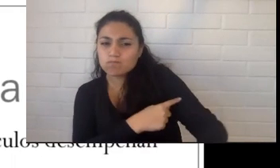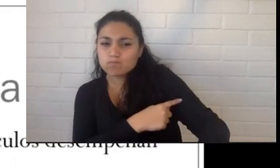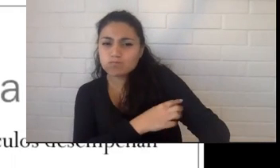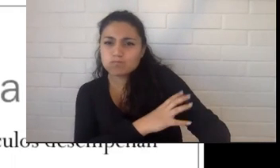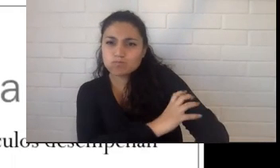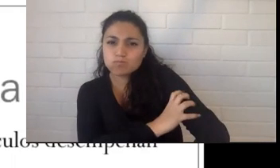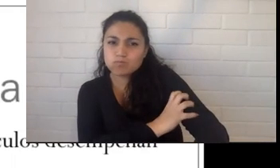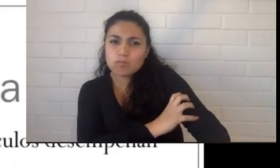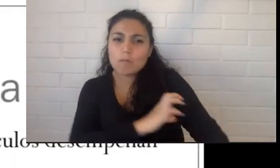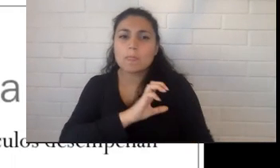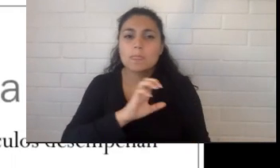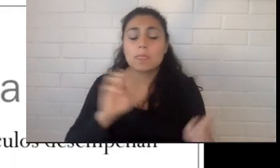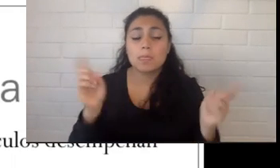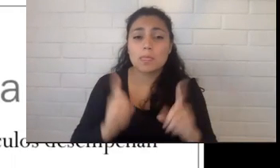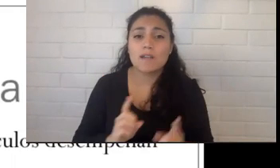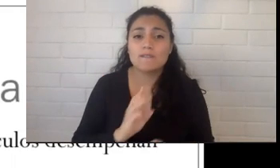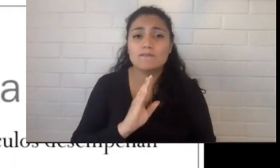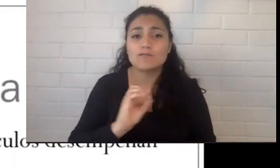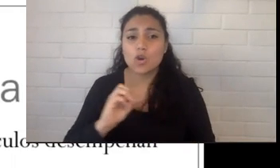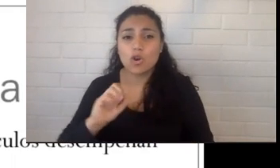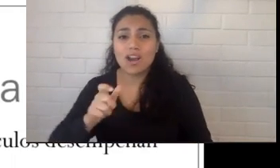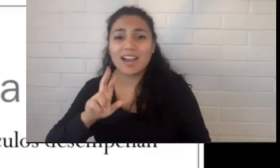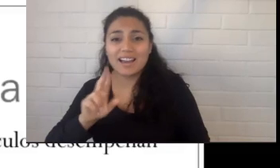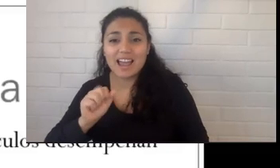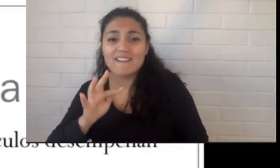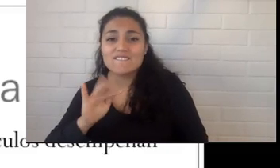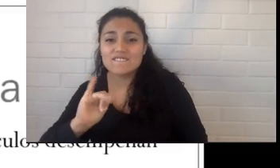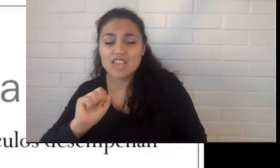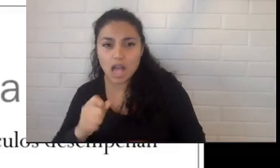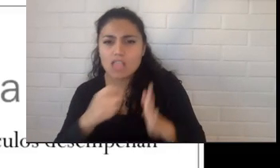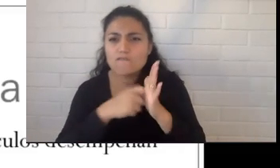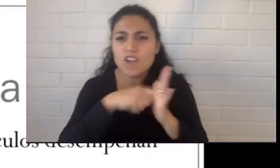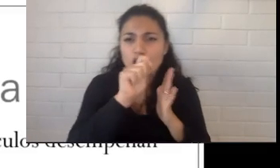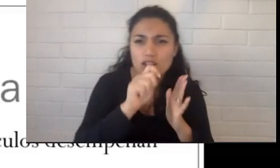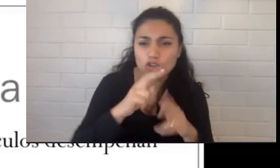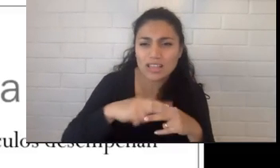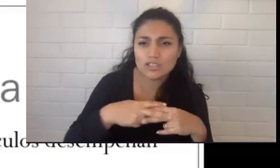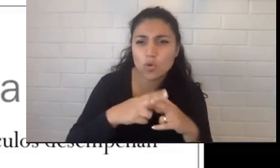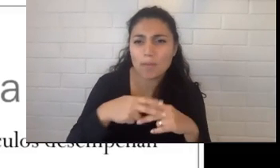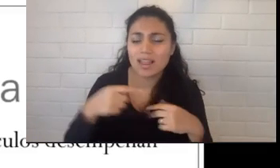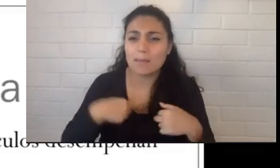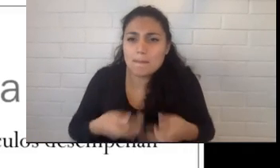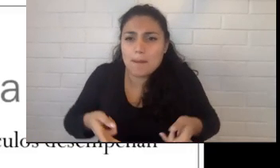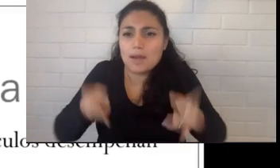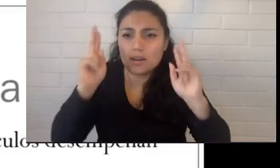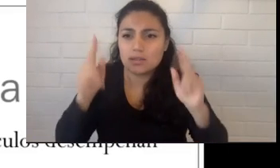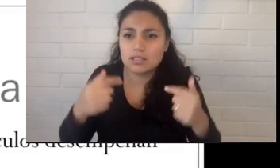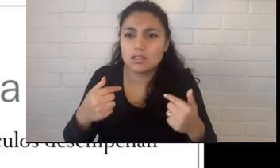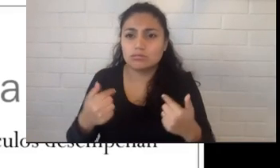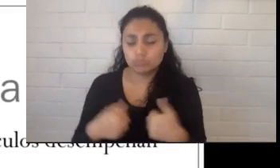se llama electromiografía. Entonces la electromiografía es una valoración instrumental que me permiten a mí